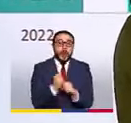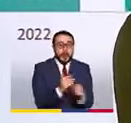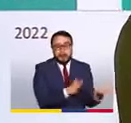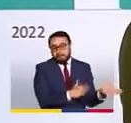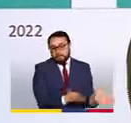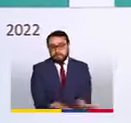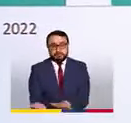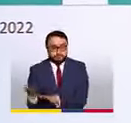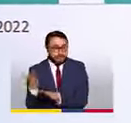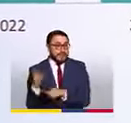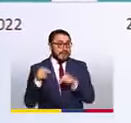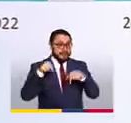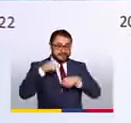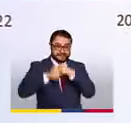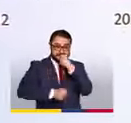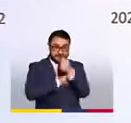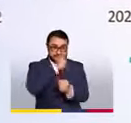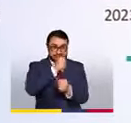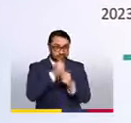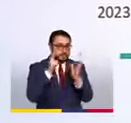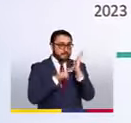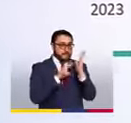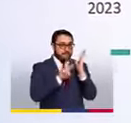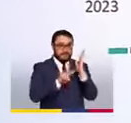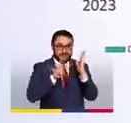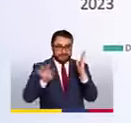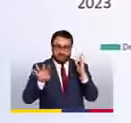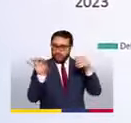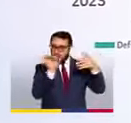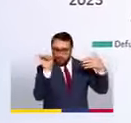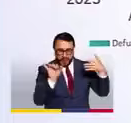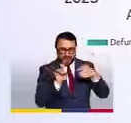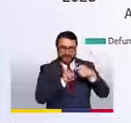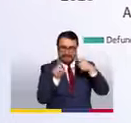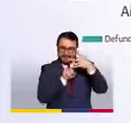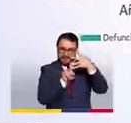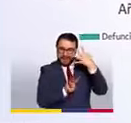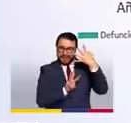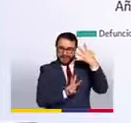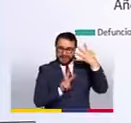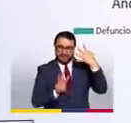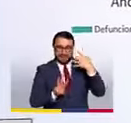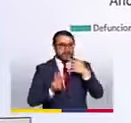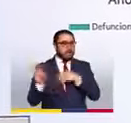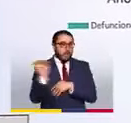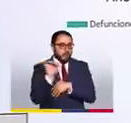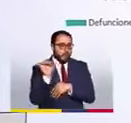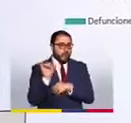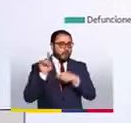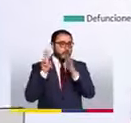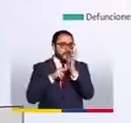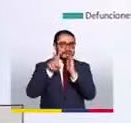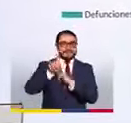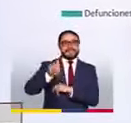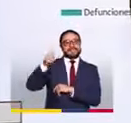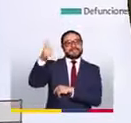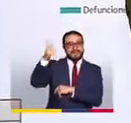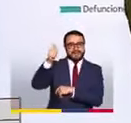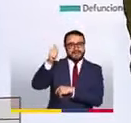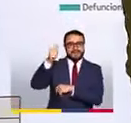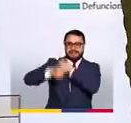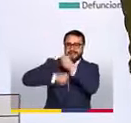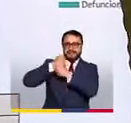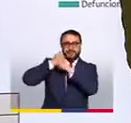2024, y en lo que vamos en este mismo periodo, semana 33, 2.610 en el